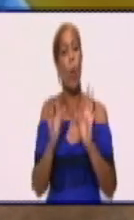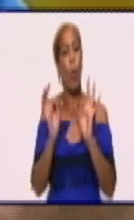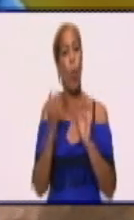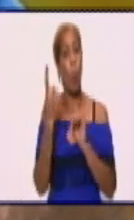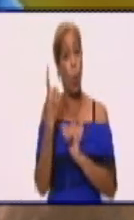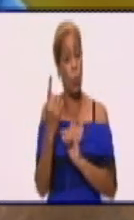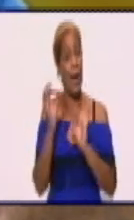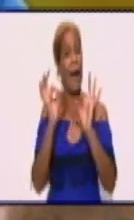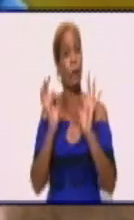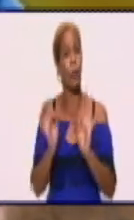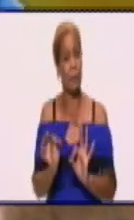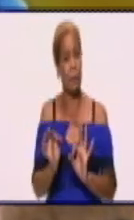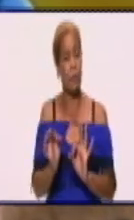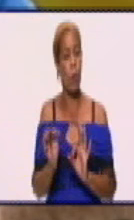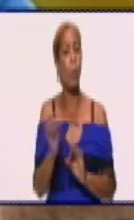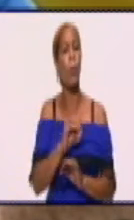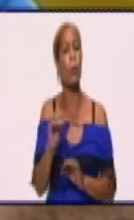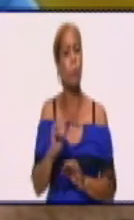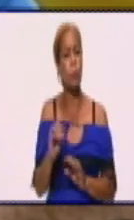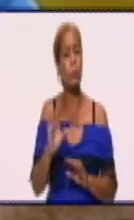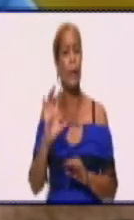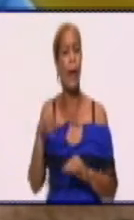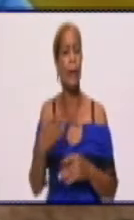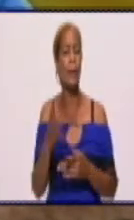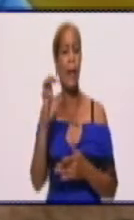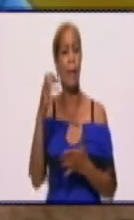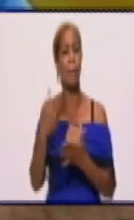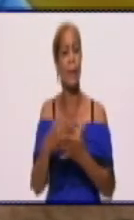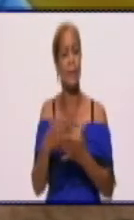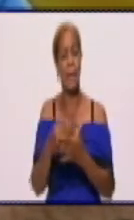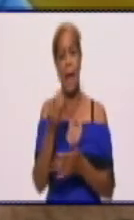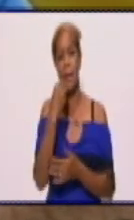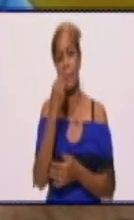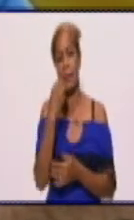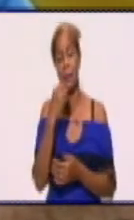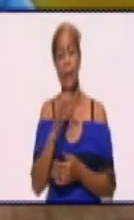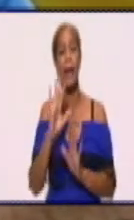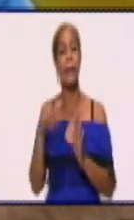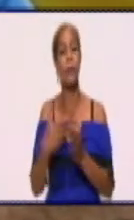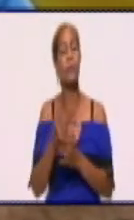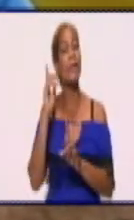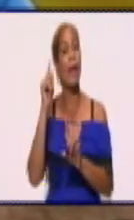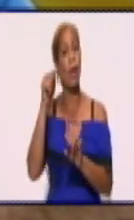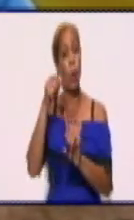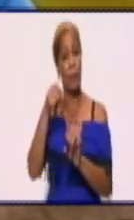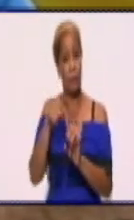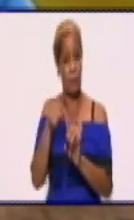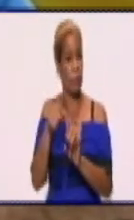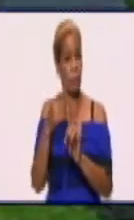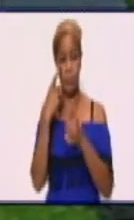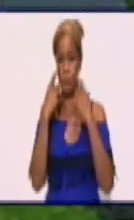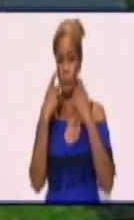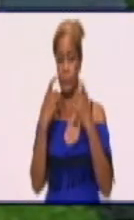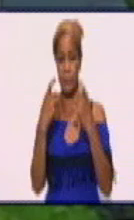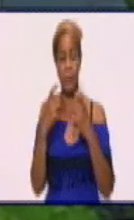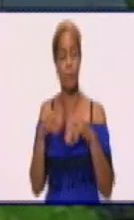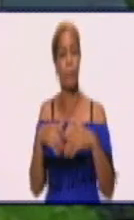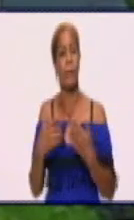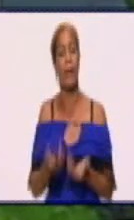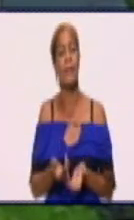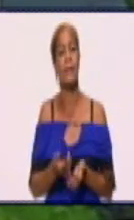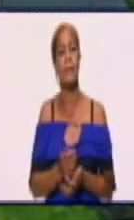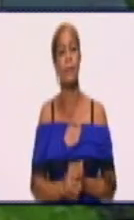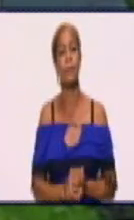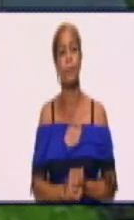por dónde anda el mundo de la empresa alimentaria en el día de hoy. El objetivo fundamental que perseguimos con nuestro diálogo con Davisnel